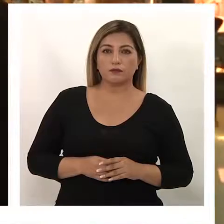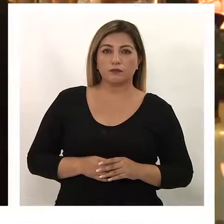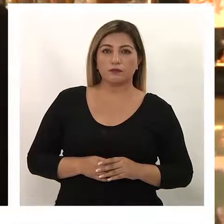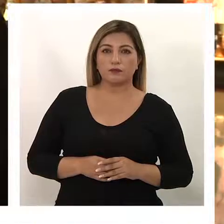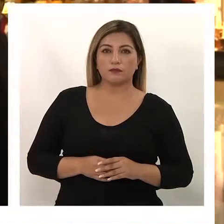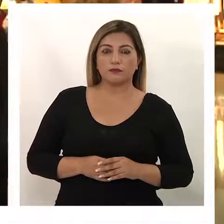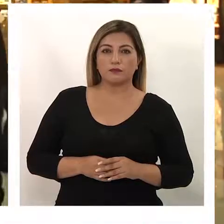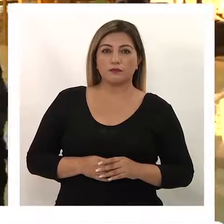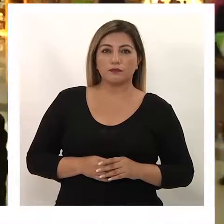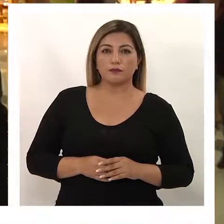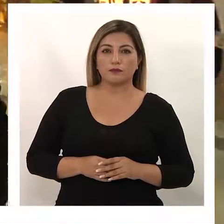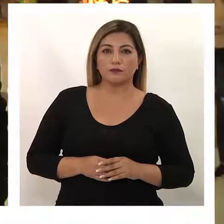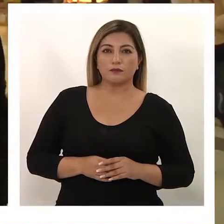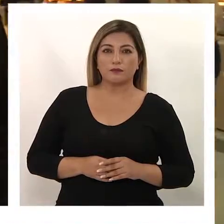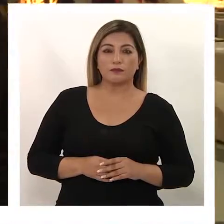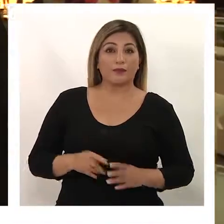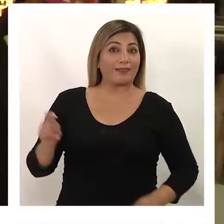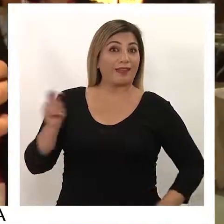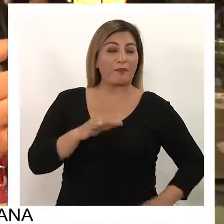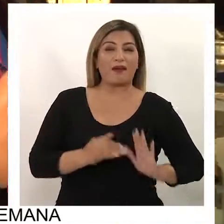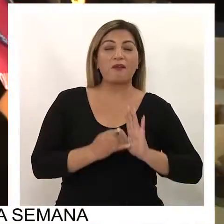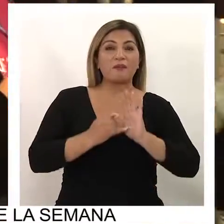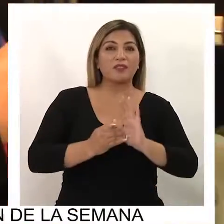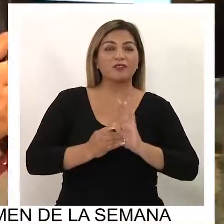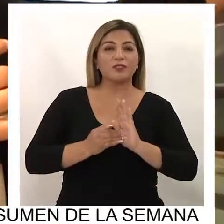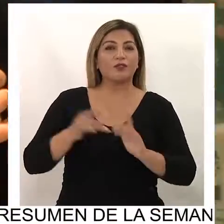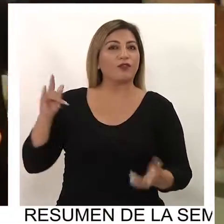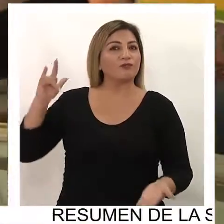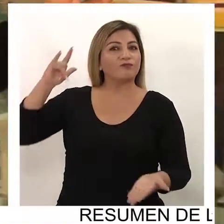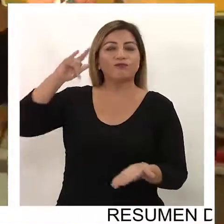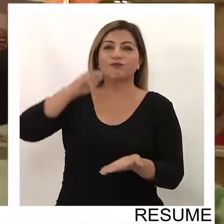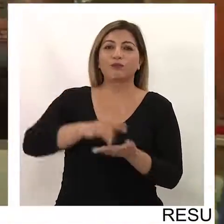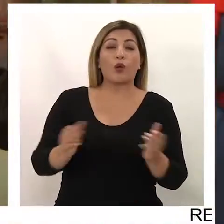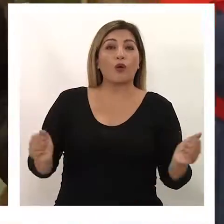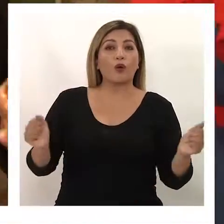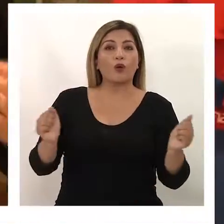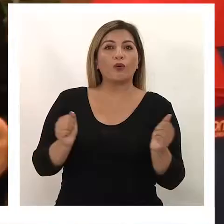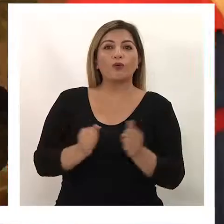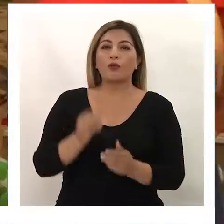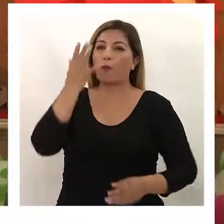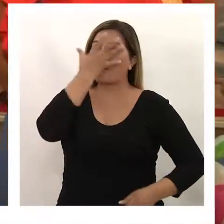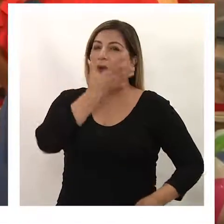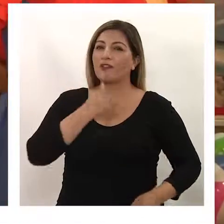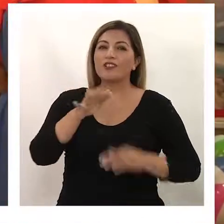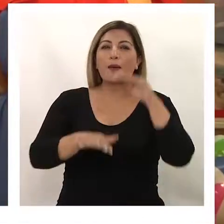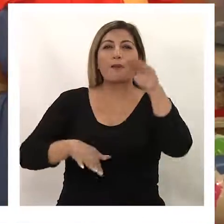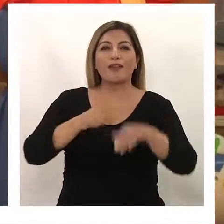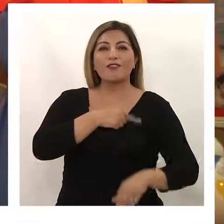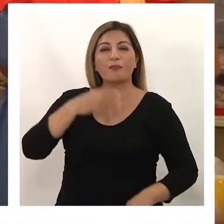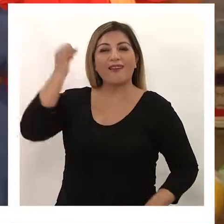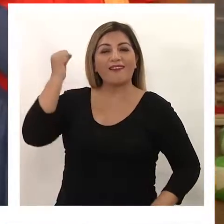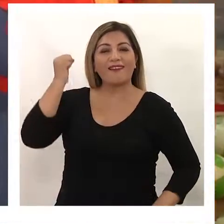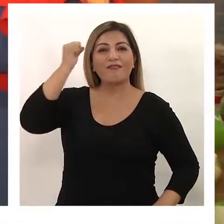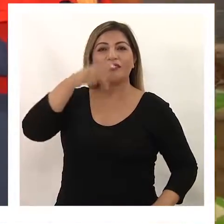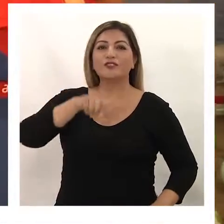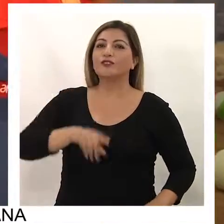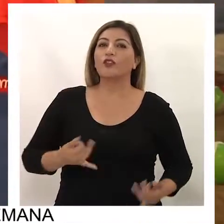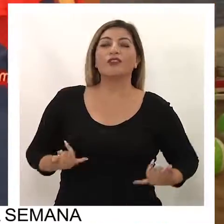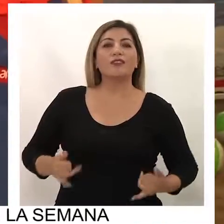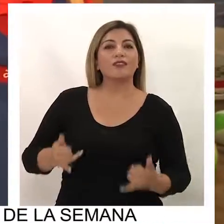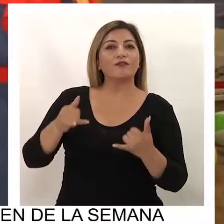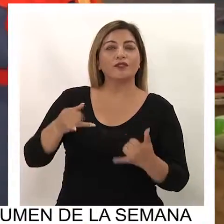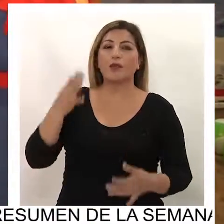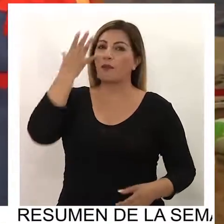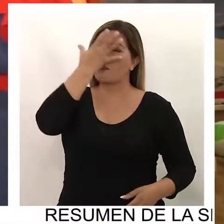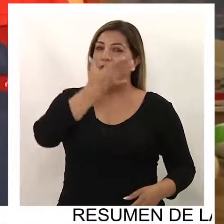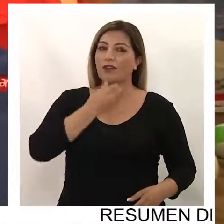...para acá presente nuestro destino junto a la maravillosa playa Cabancha estamos para disfrutar este maravilloso museo, los invitamos